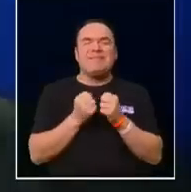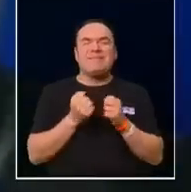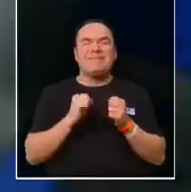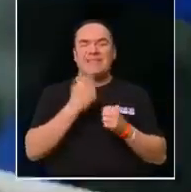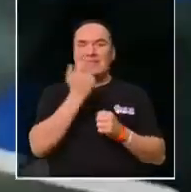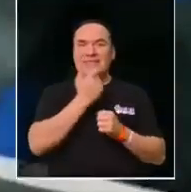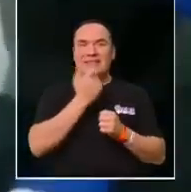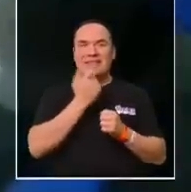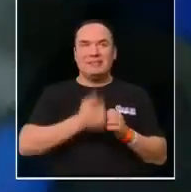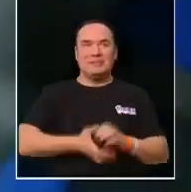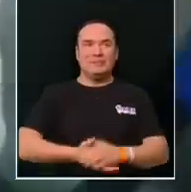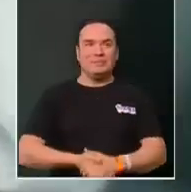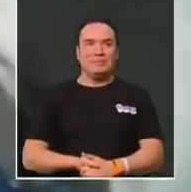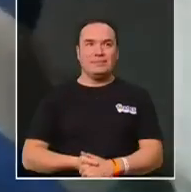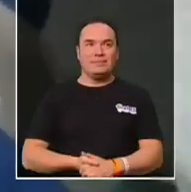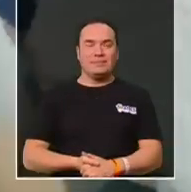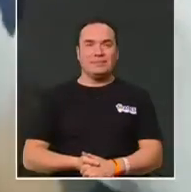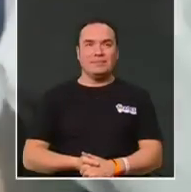bueno. Genial, mi cine.